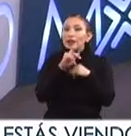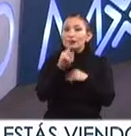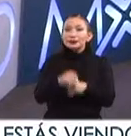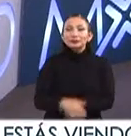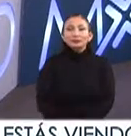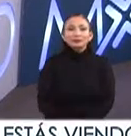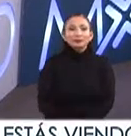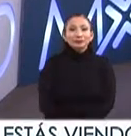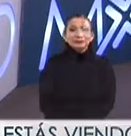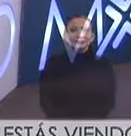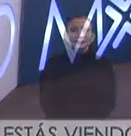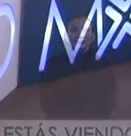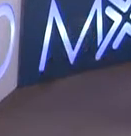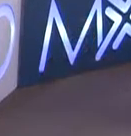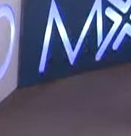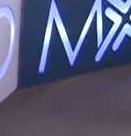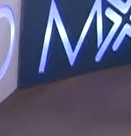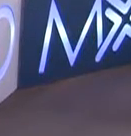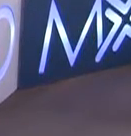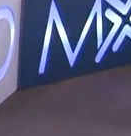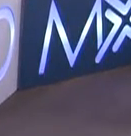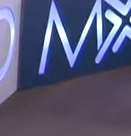Interfaz.